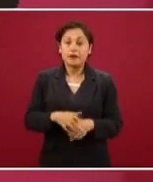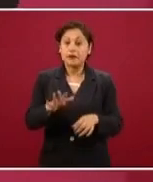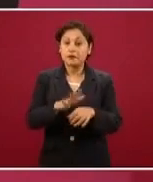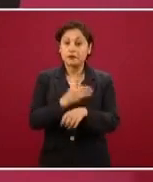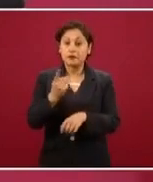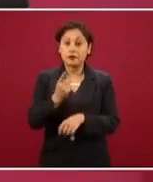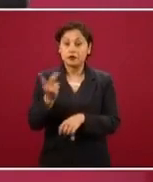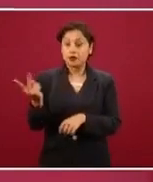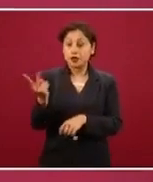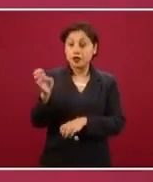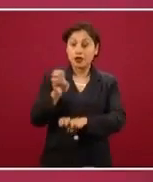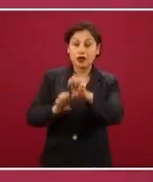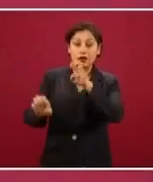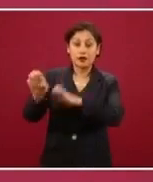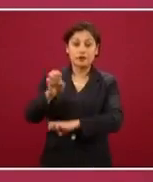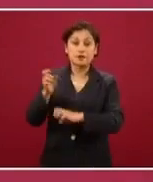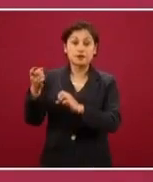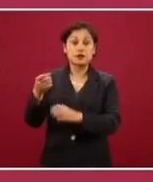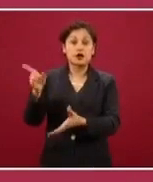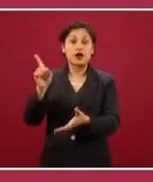esas empresas están en bolsa